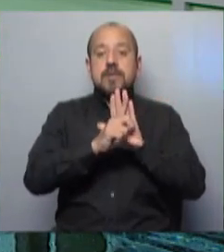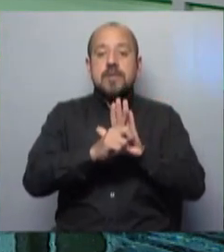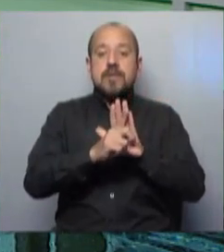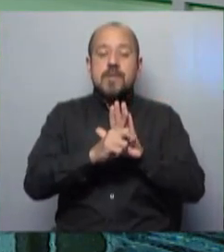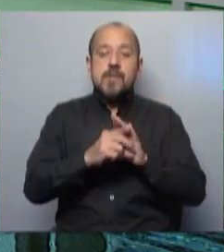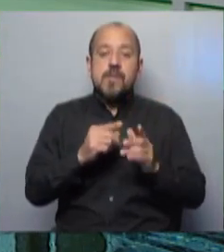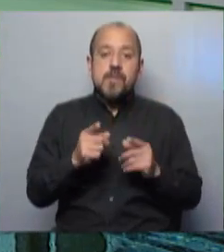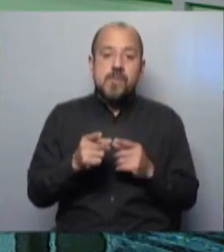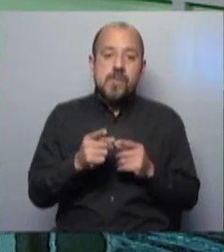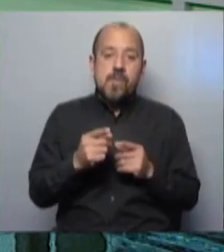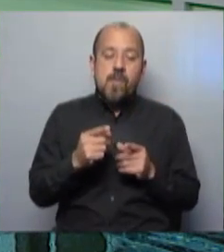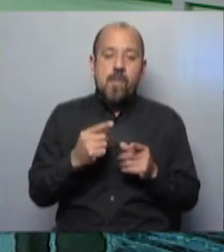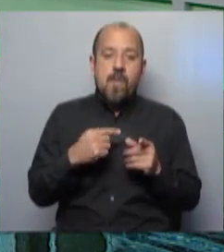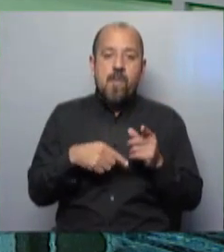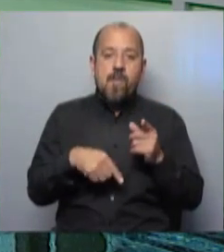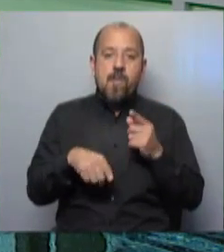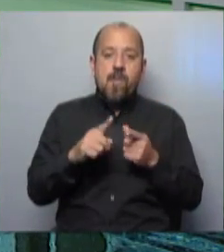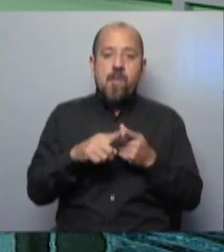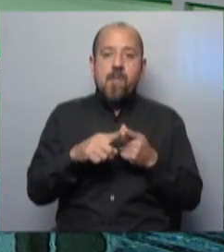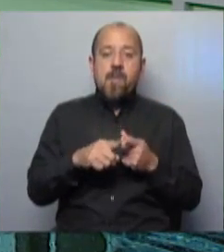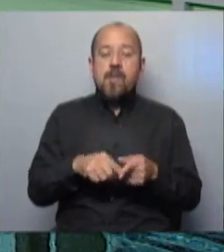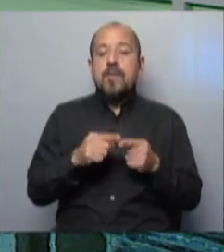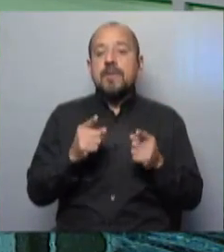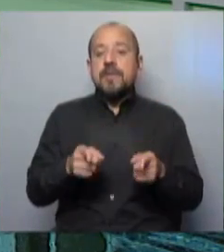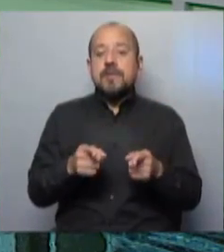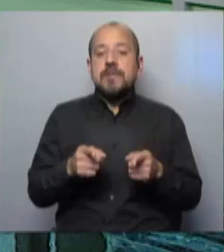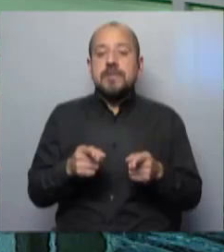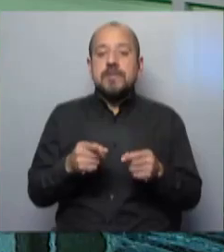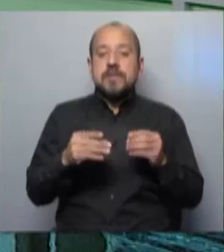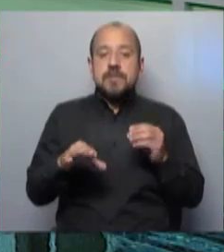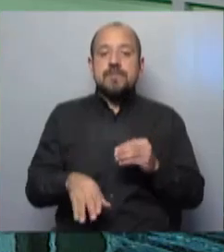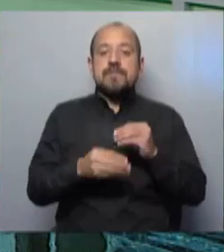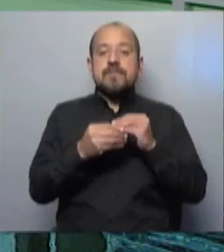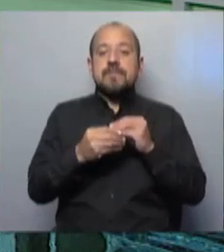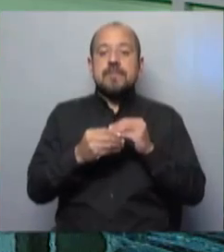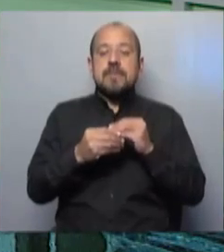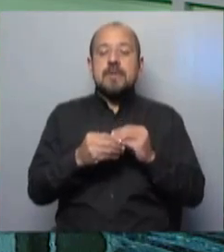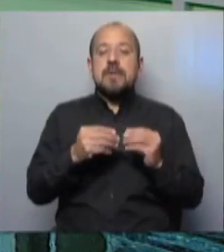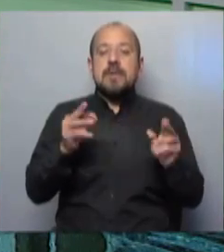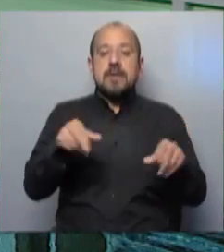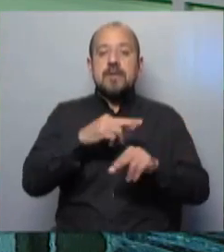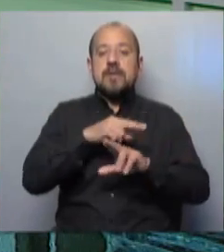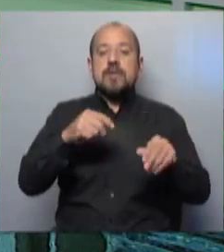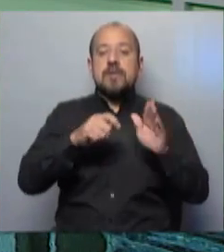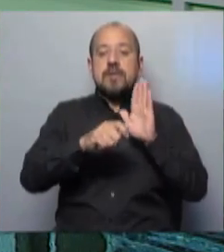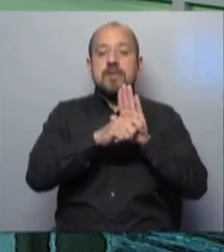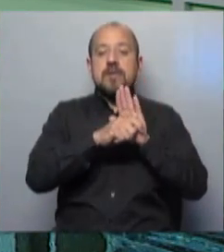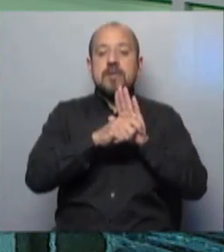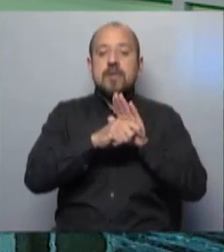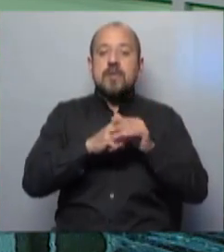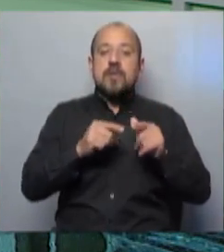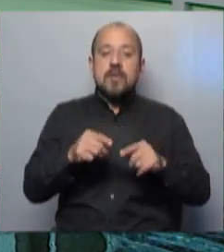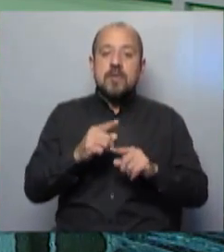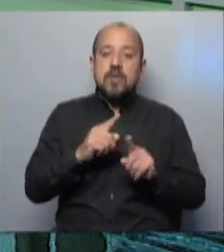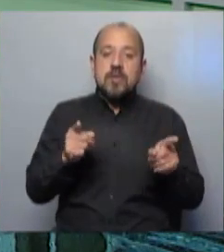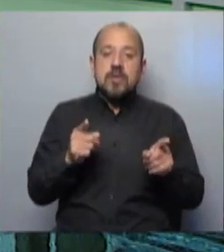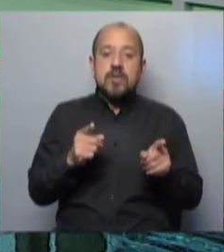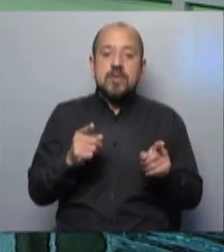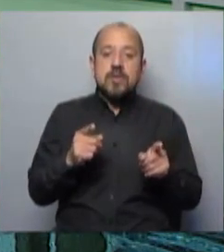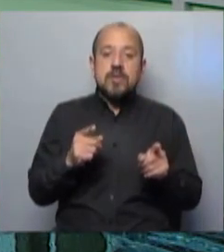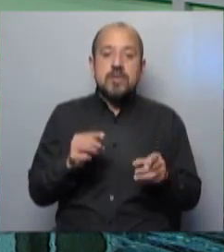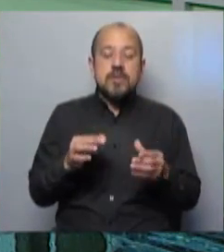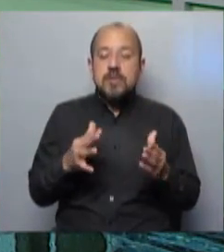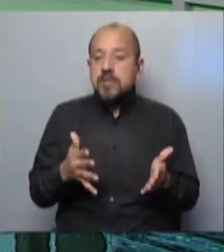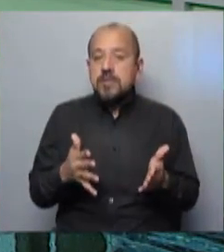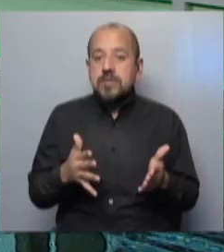comentaba gustavo y allí eso incluiría la derogación de este artículo esto no sucedió aún no